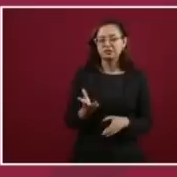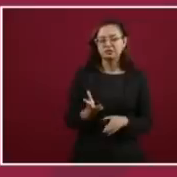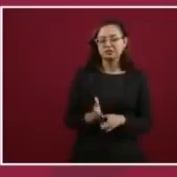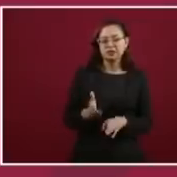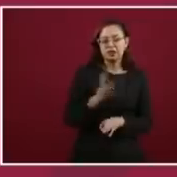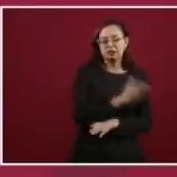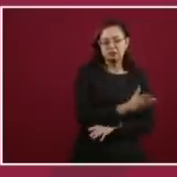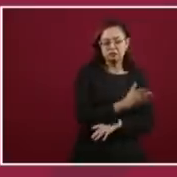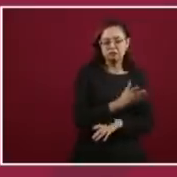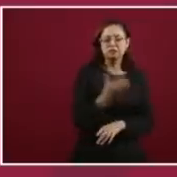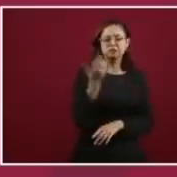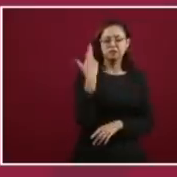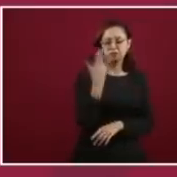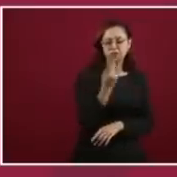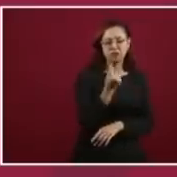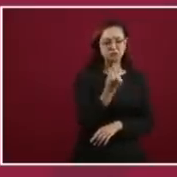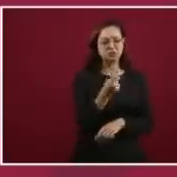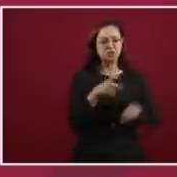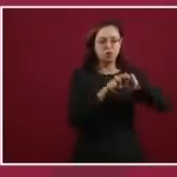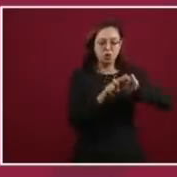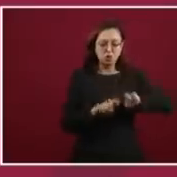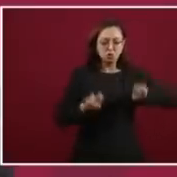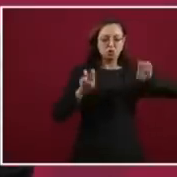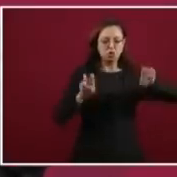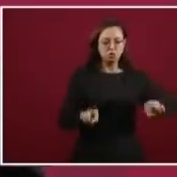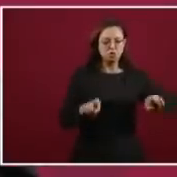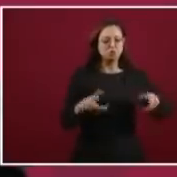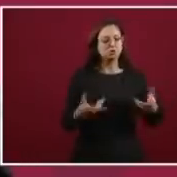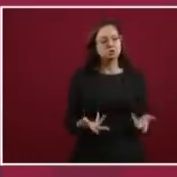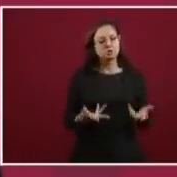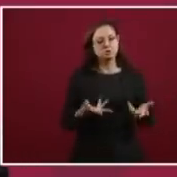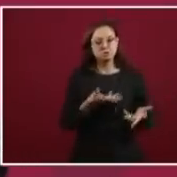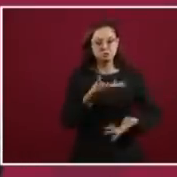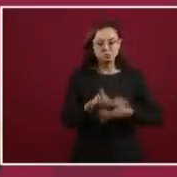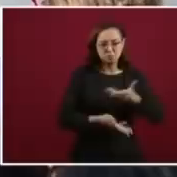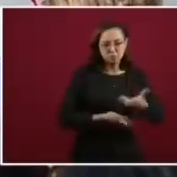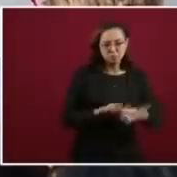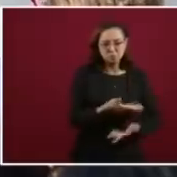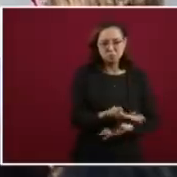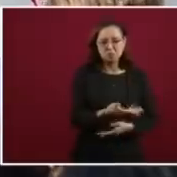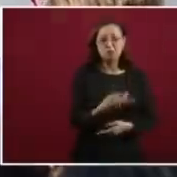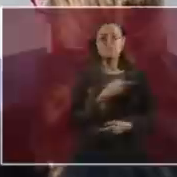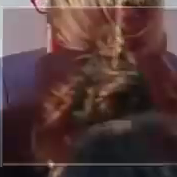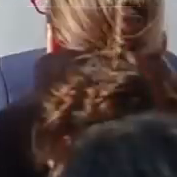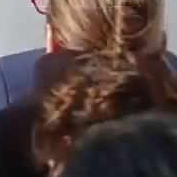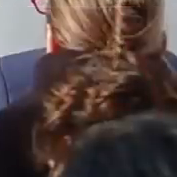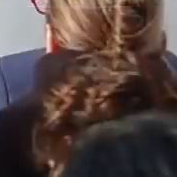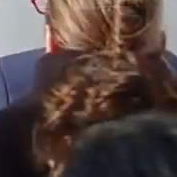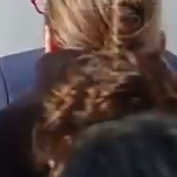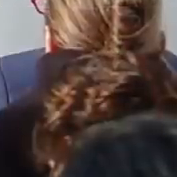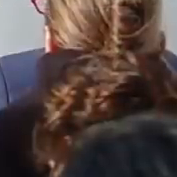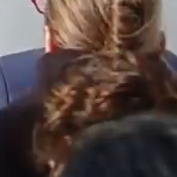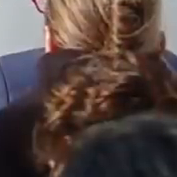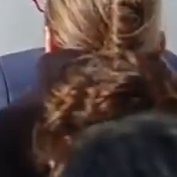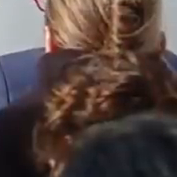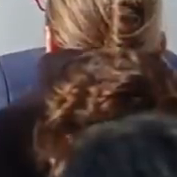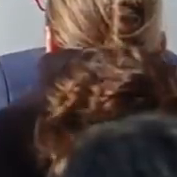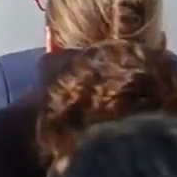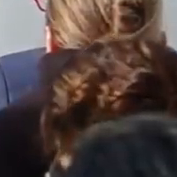voy con mucho gusto con los empresarios en la radio y la televisión pero me regreso porque tengo esta